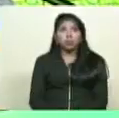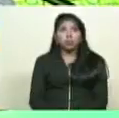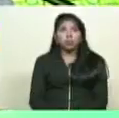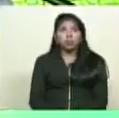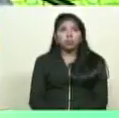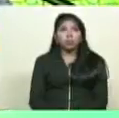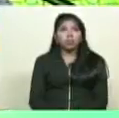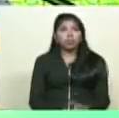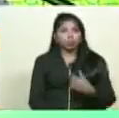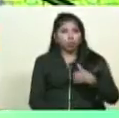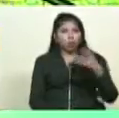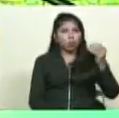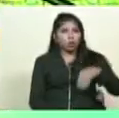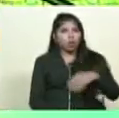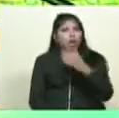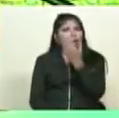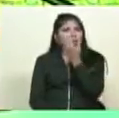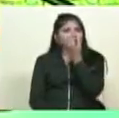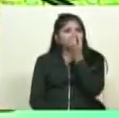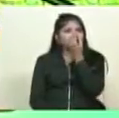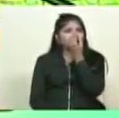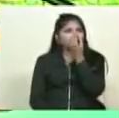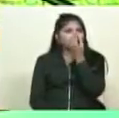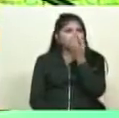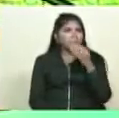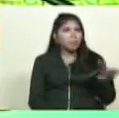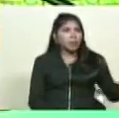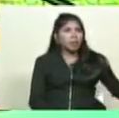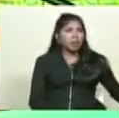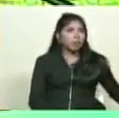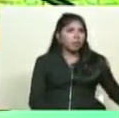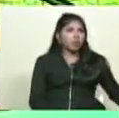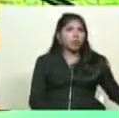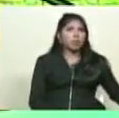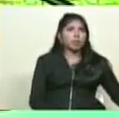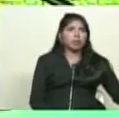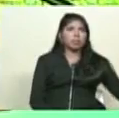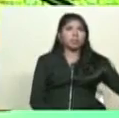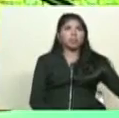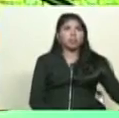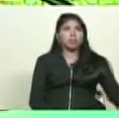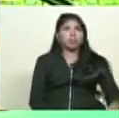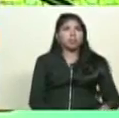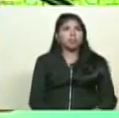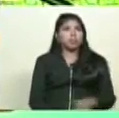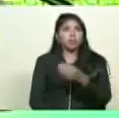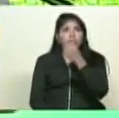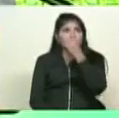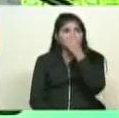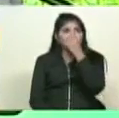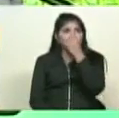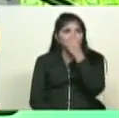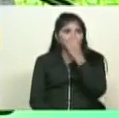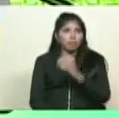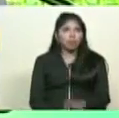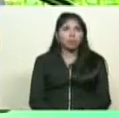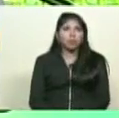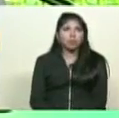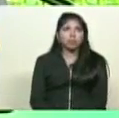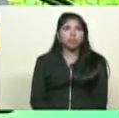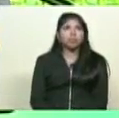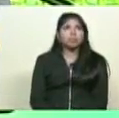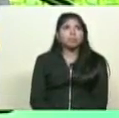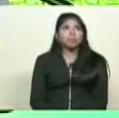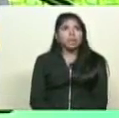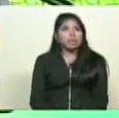Estoy de acuerdo. Se incorporen inmediatamente a la Comisión de Precios Acordados. De manera